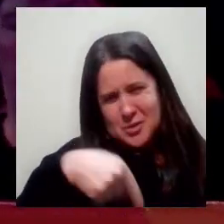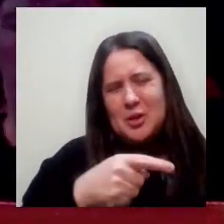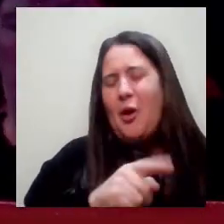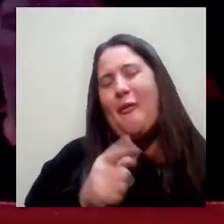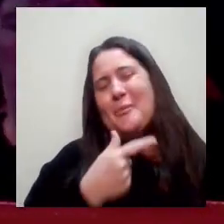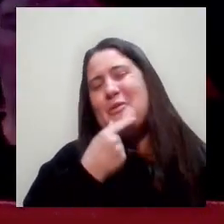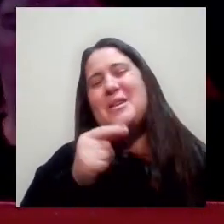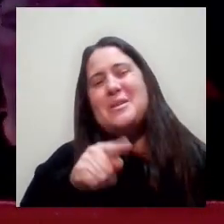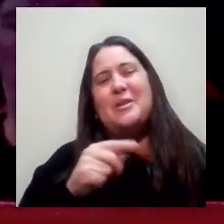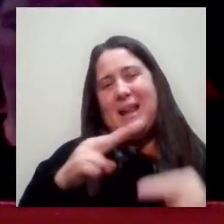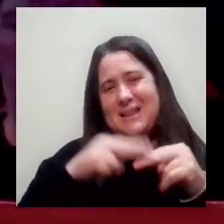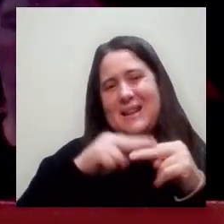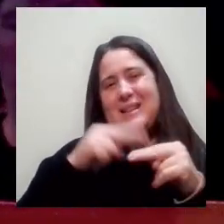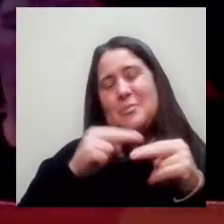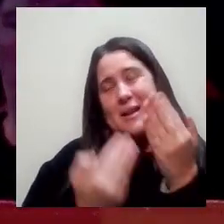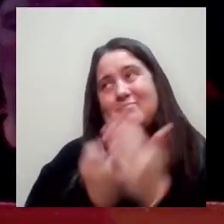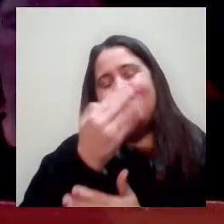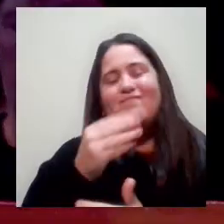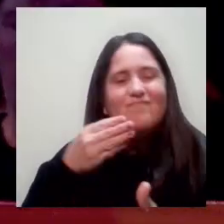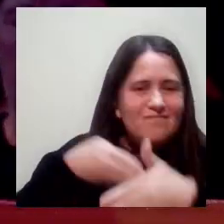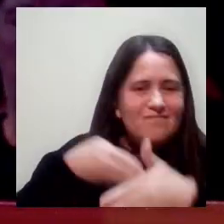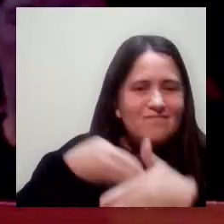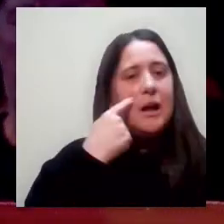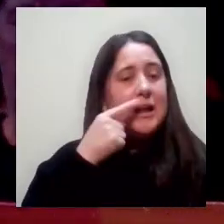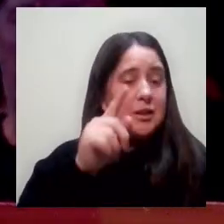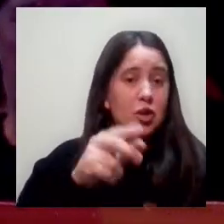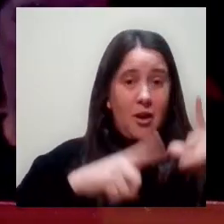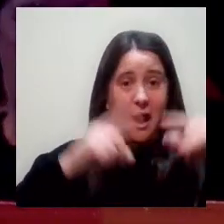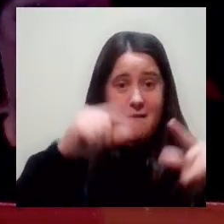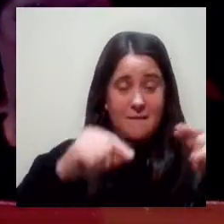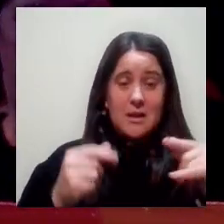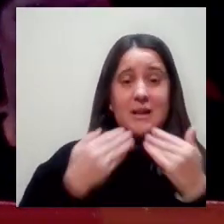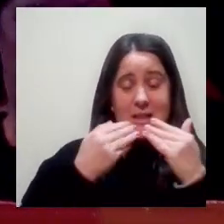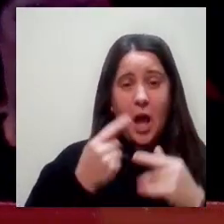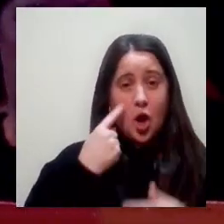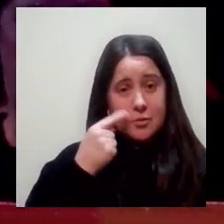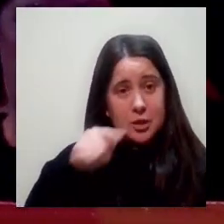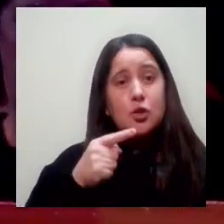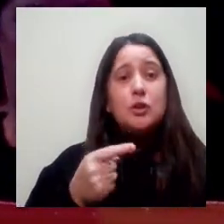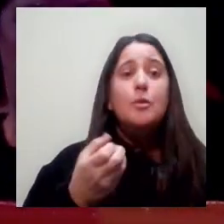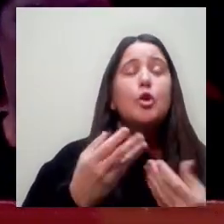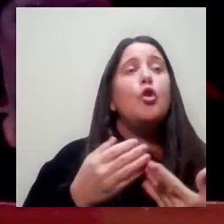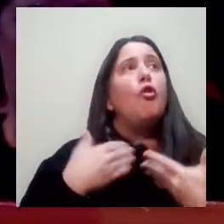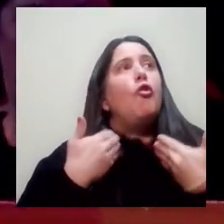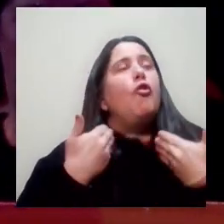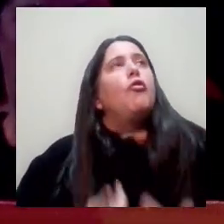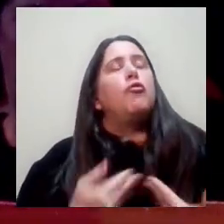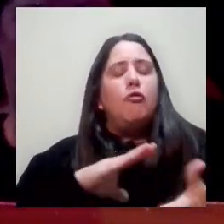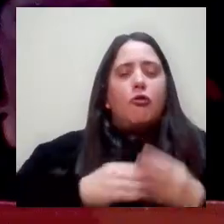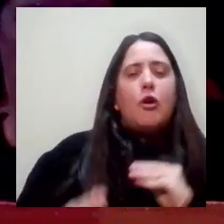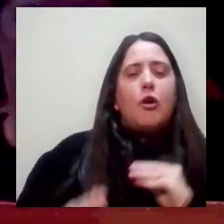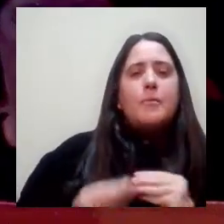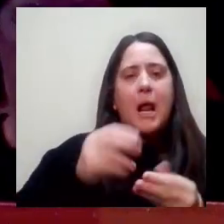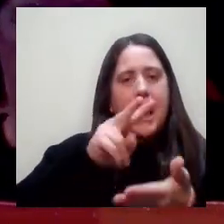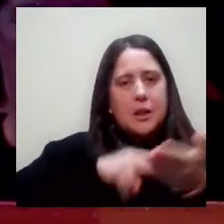en línea. Grafica esto abrazado, estos conocimientos, por el comportamiento del lector y por la construcción de